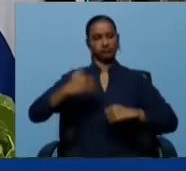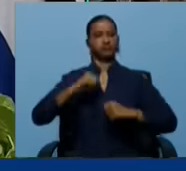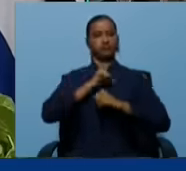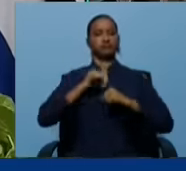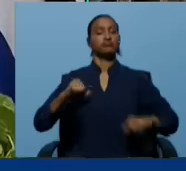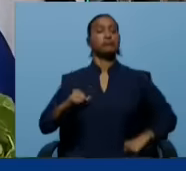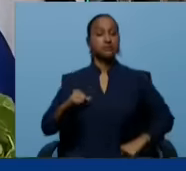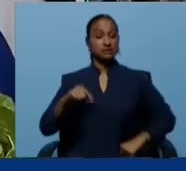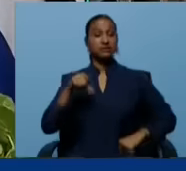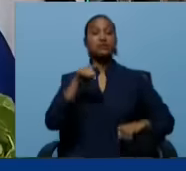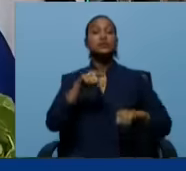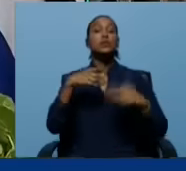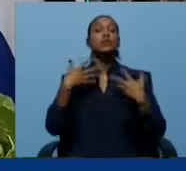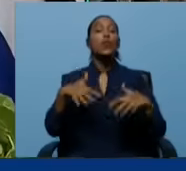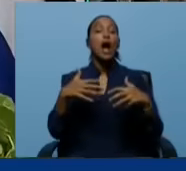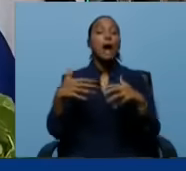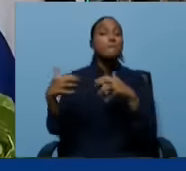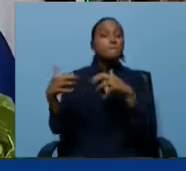duró